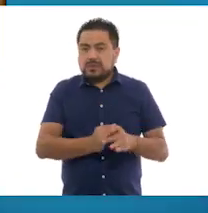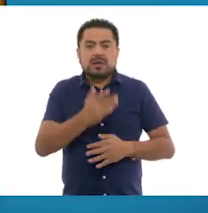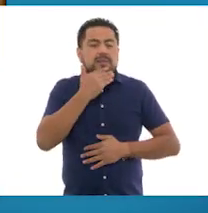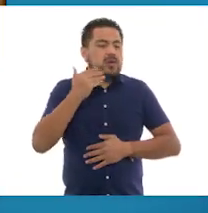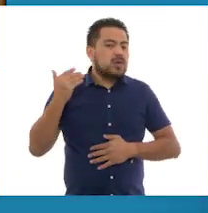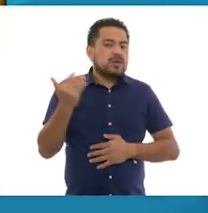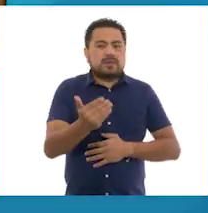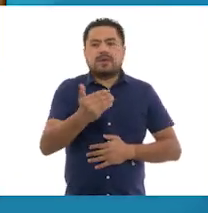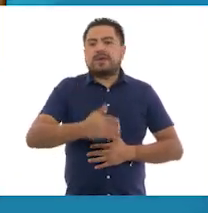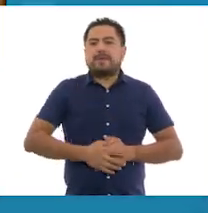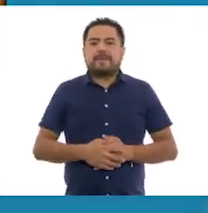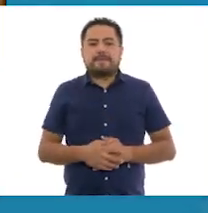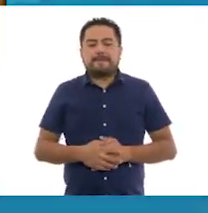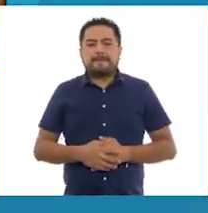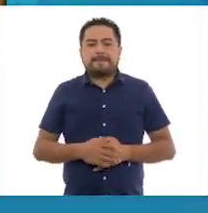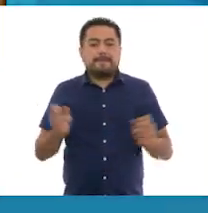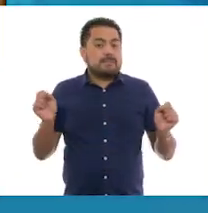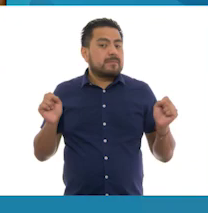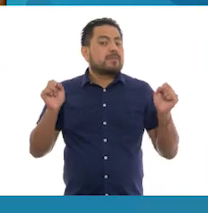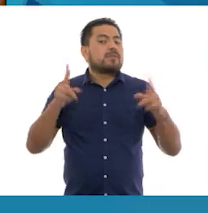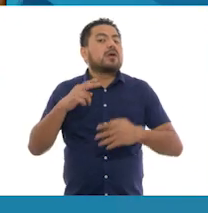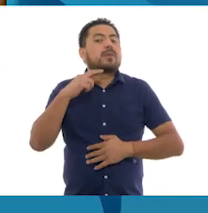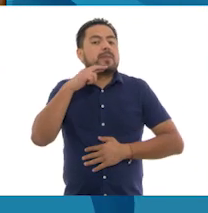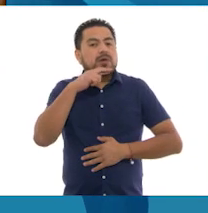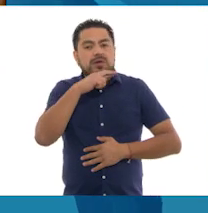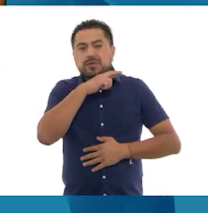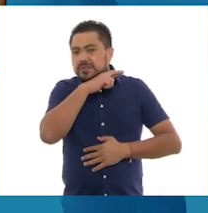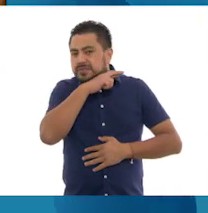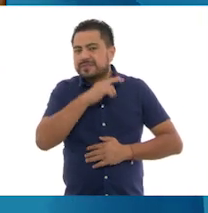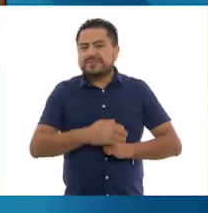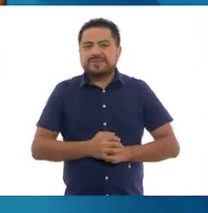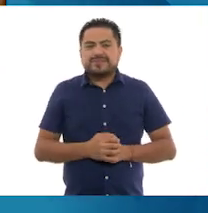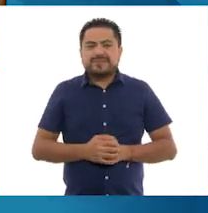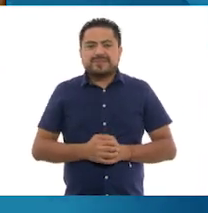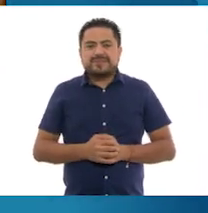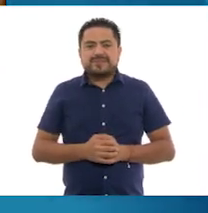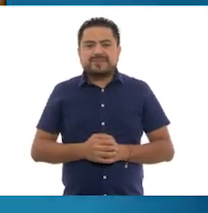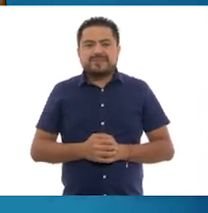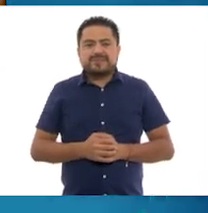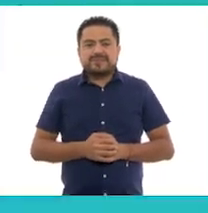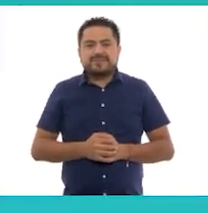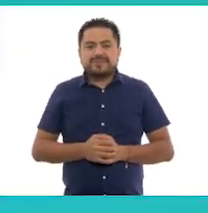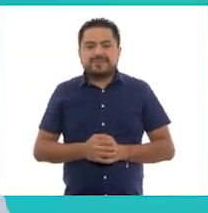¡Muy bien! ¡Nos vemos pronto!